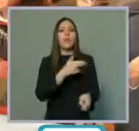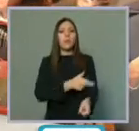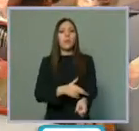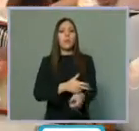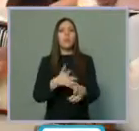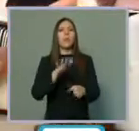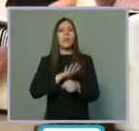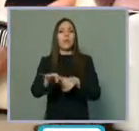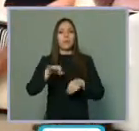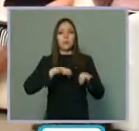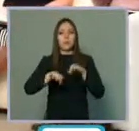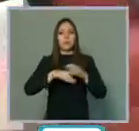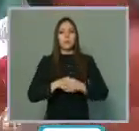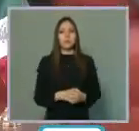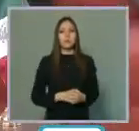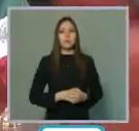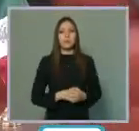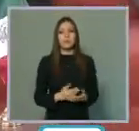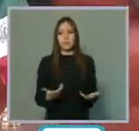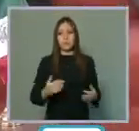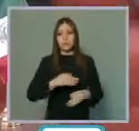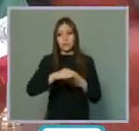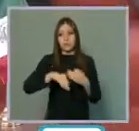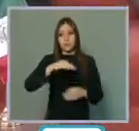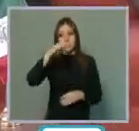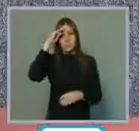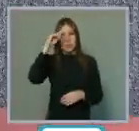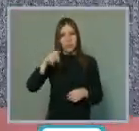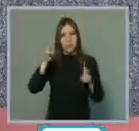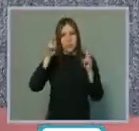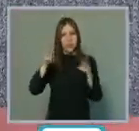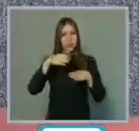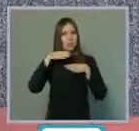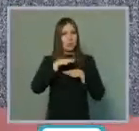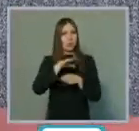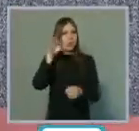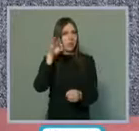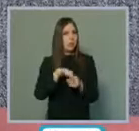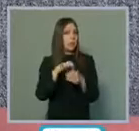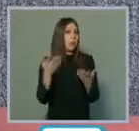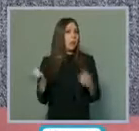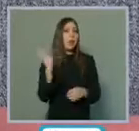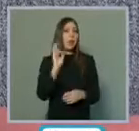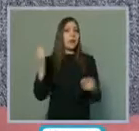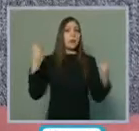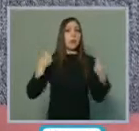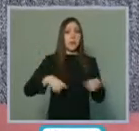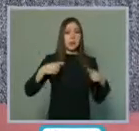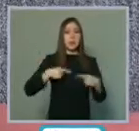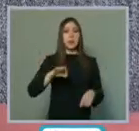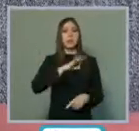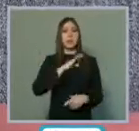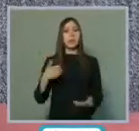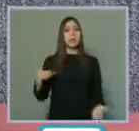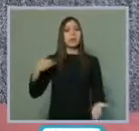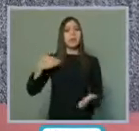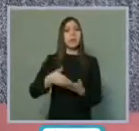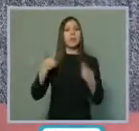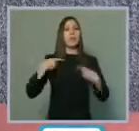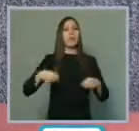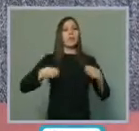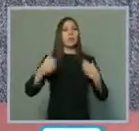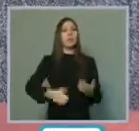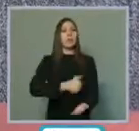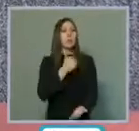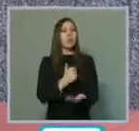es que nosotros consideramos, y es un tema de la materia electoral a nivel nacional, que cualquier persona puede venir, es decir, cualquier ciudadano, les decía